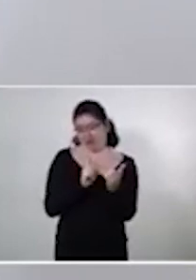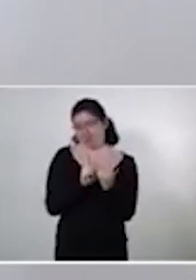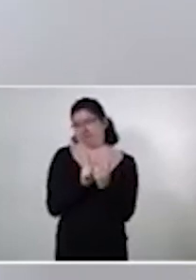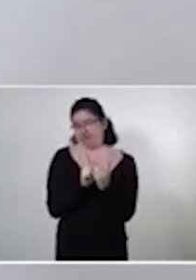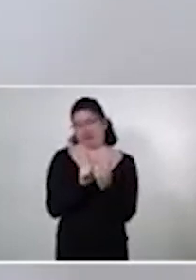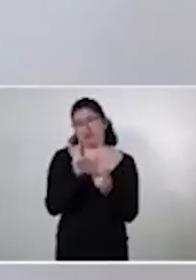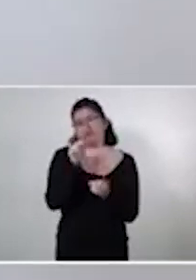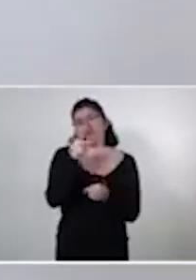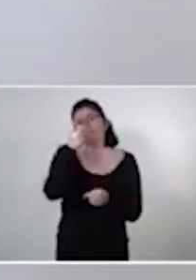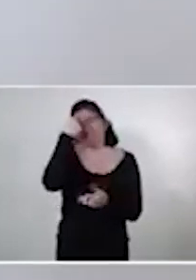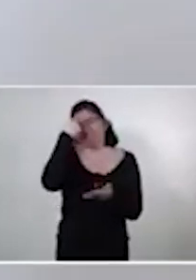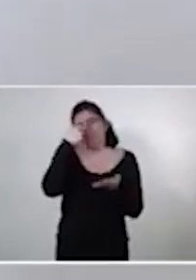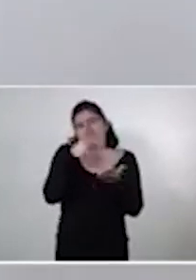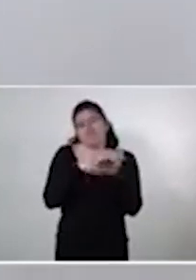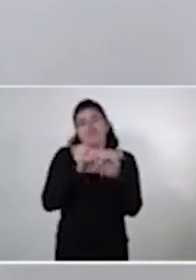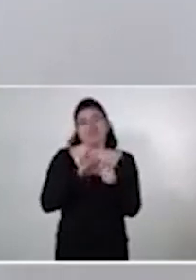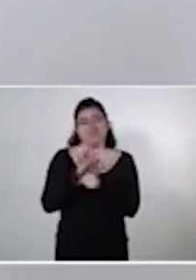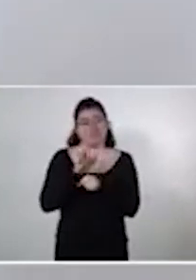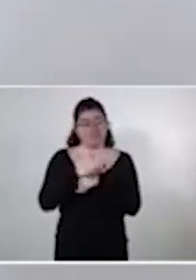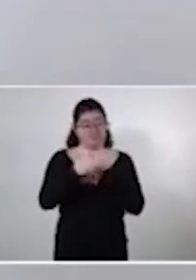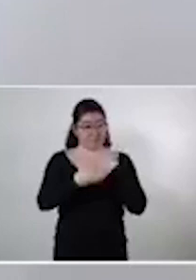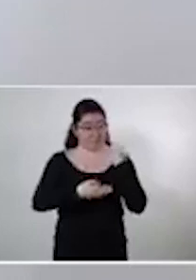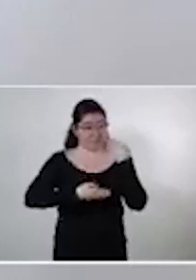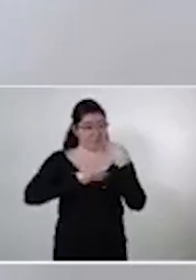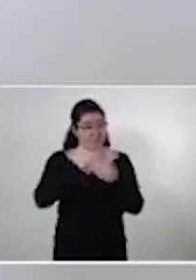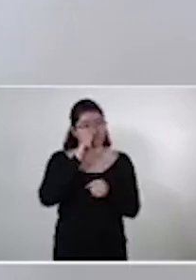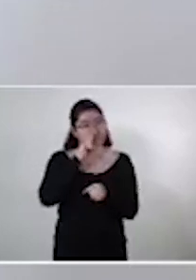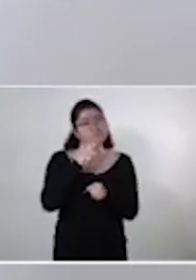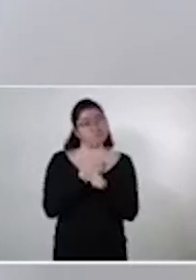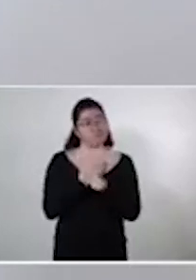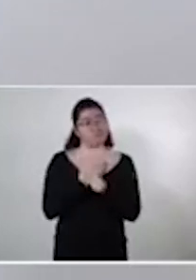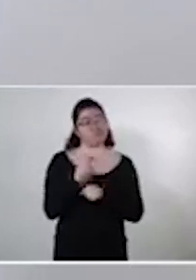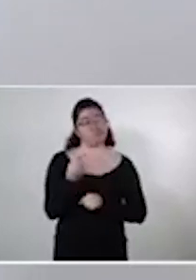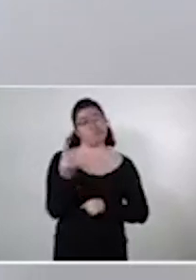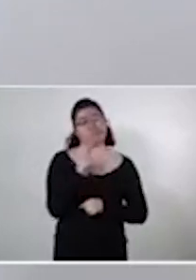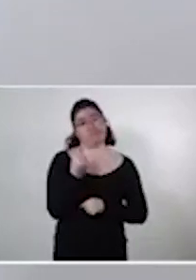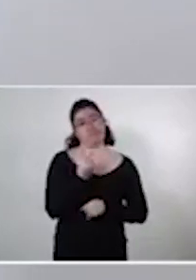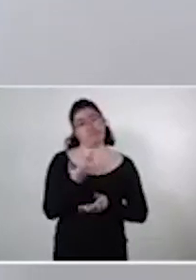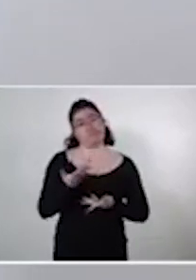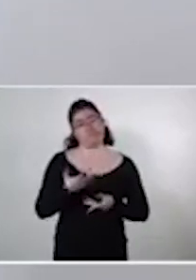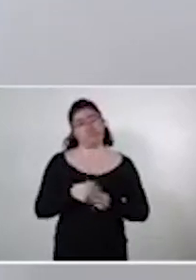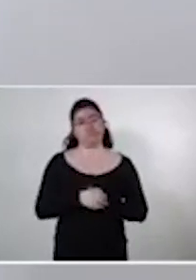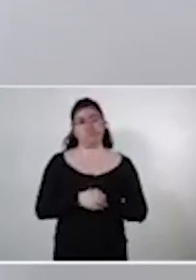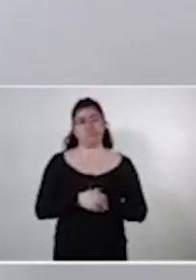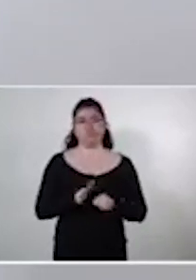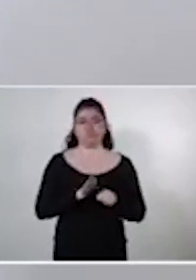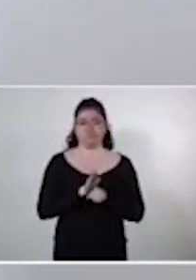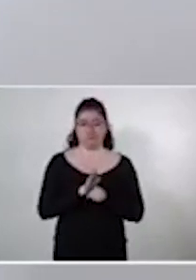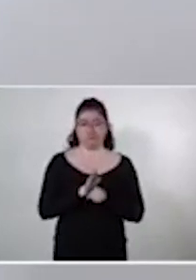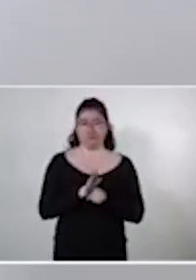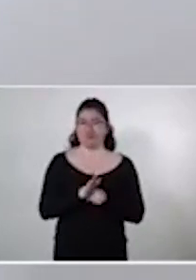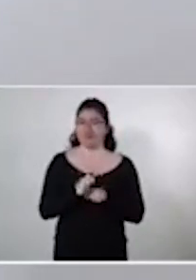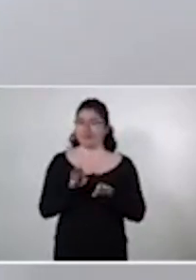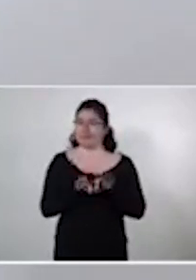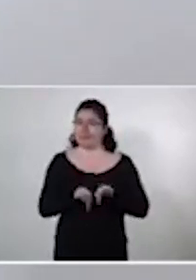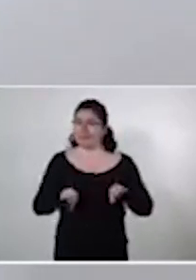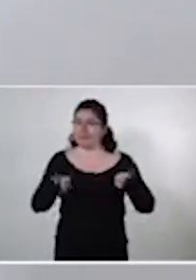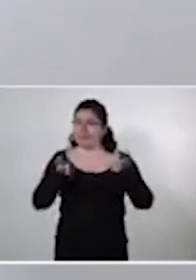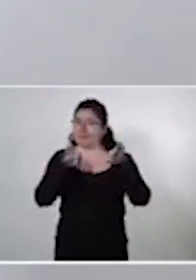directa o no, pero me parece que aquí todos tenemos que ser responsables. Está en juego la vida de las